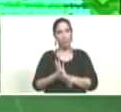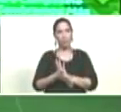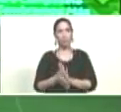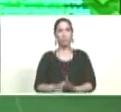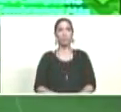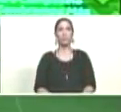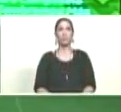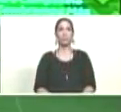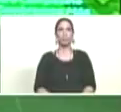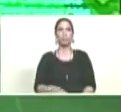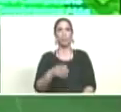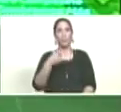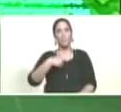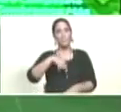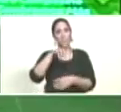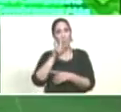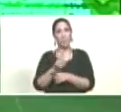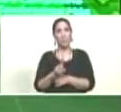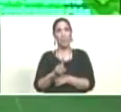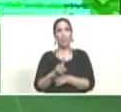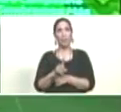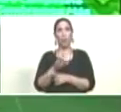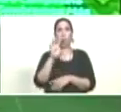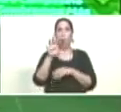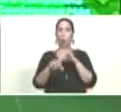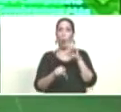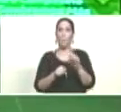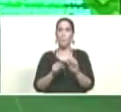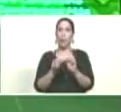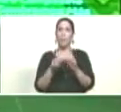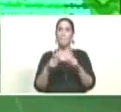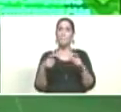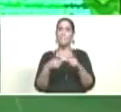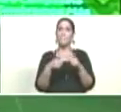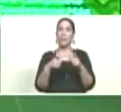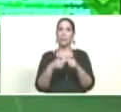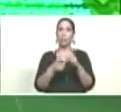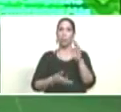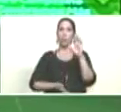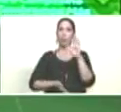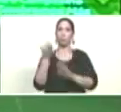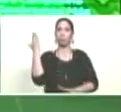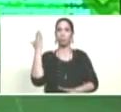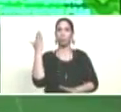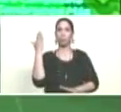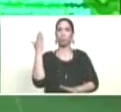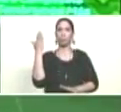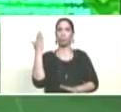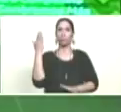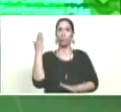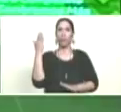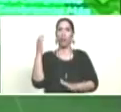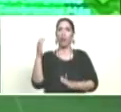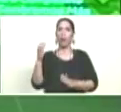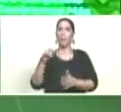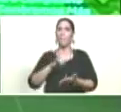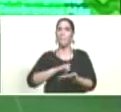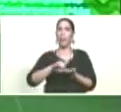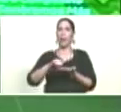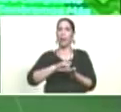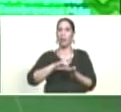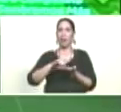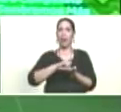Y lo primero que compra es el pasaporte, como dices tú. Y después se van para Miami o para Europa y son héroes